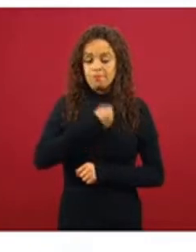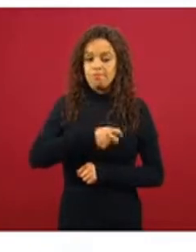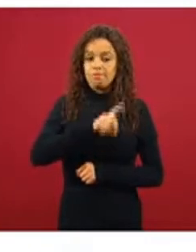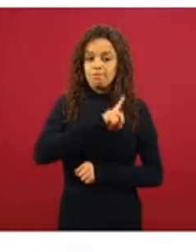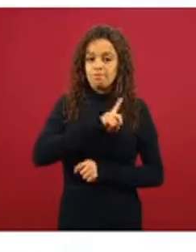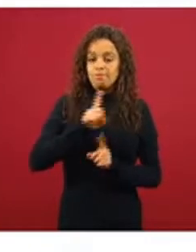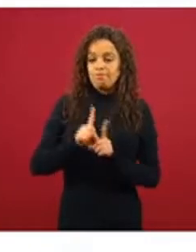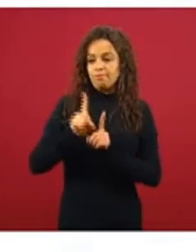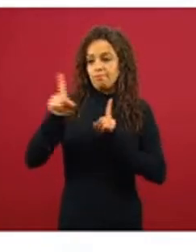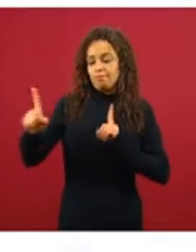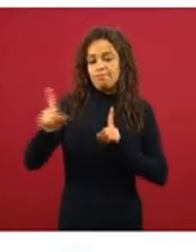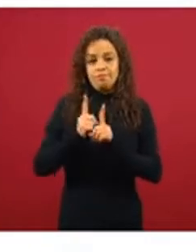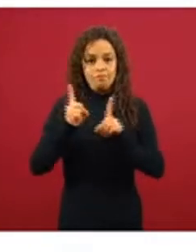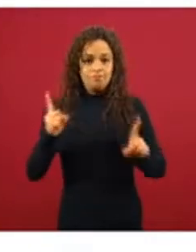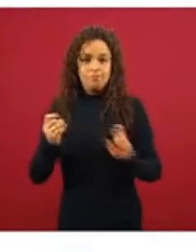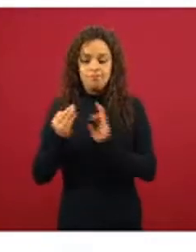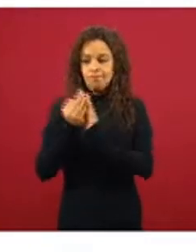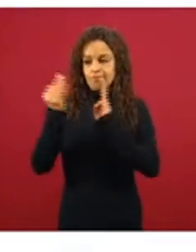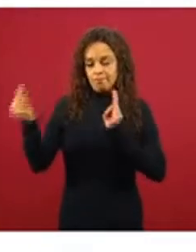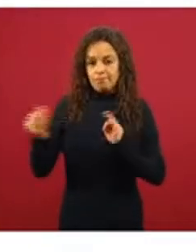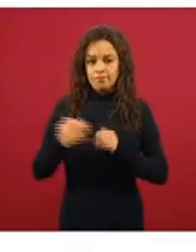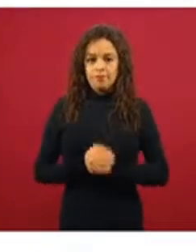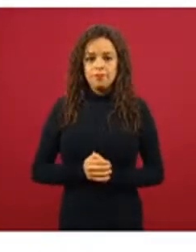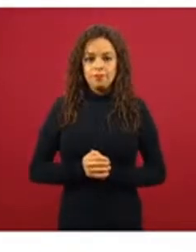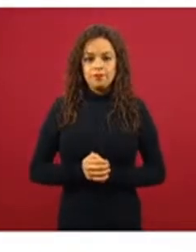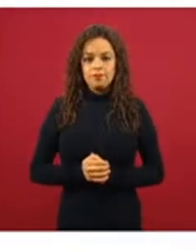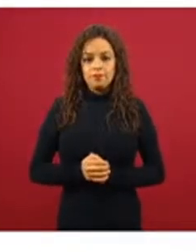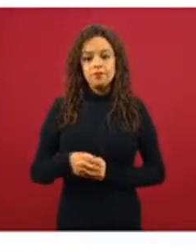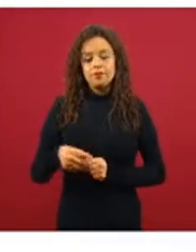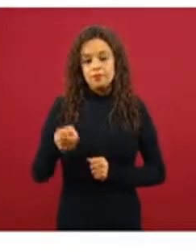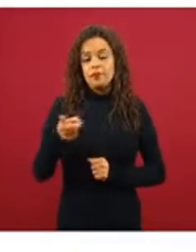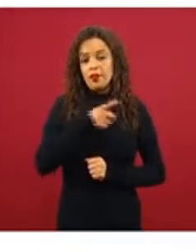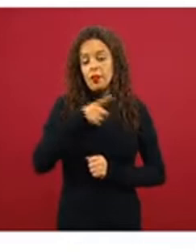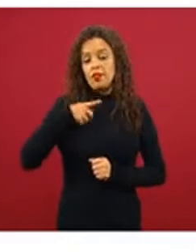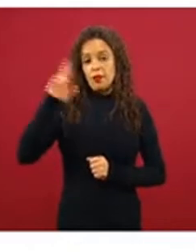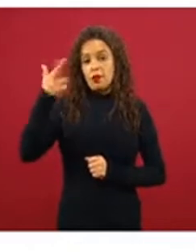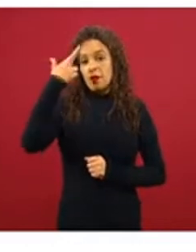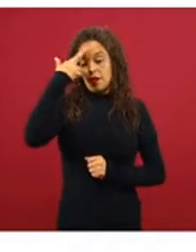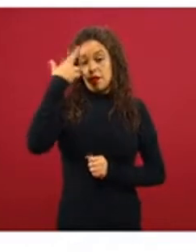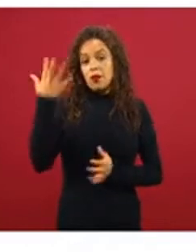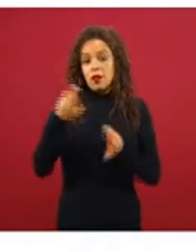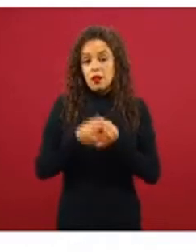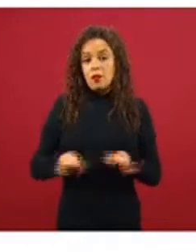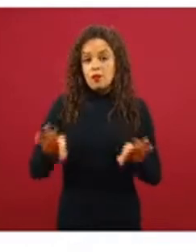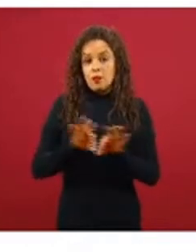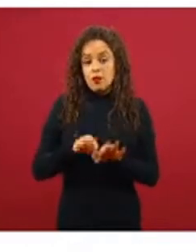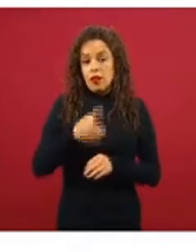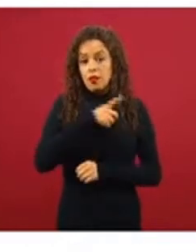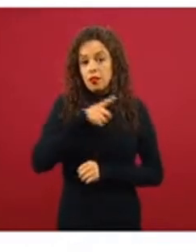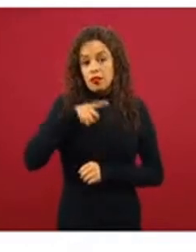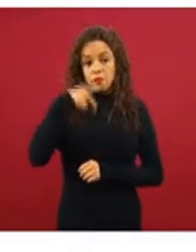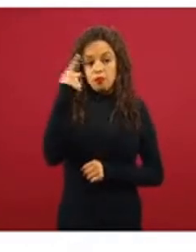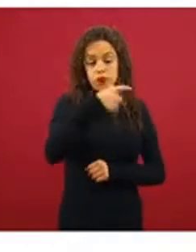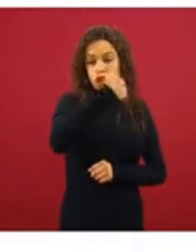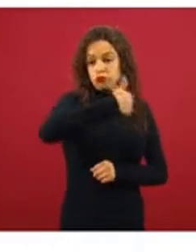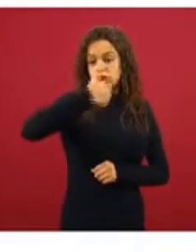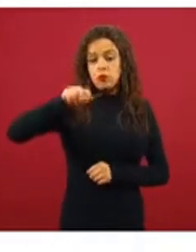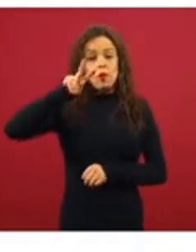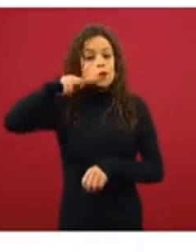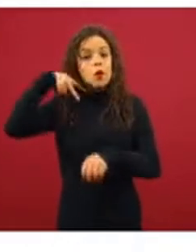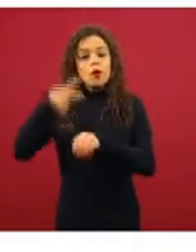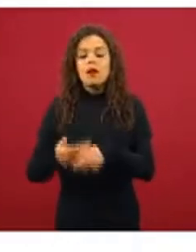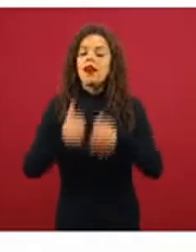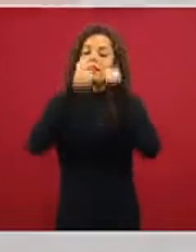que la solicitud es el autorresguardo domiciliario voluntario, a través del